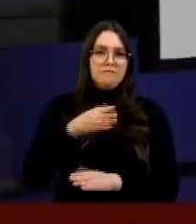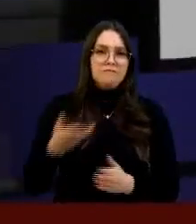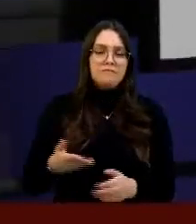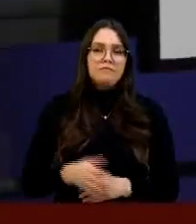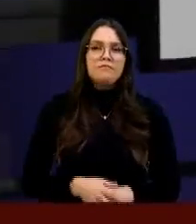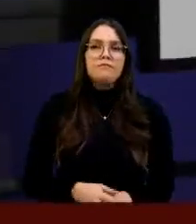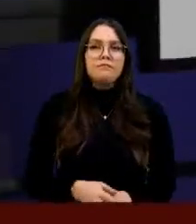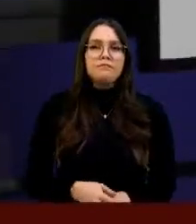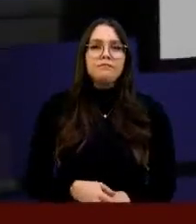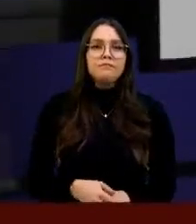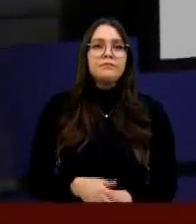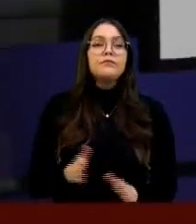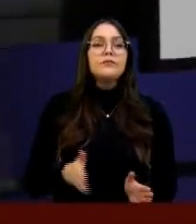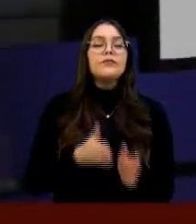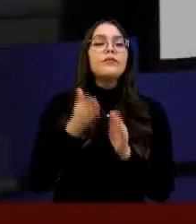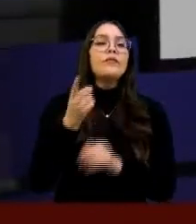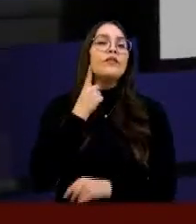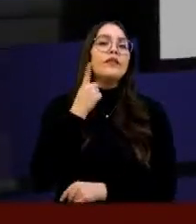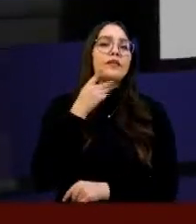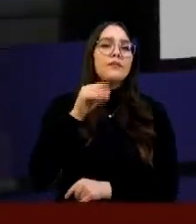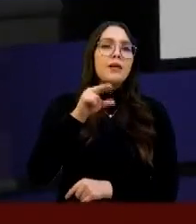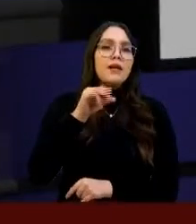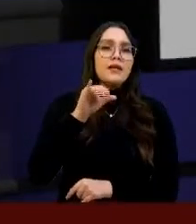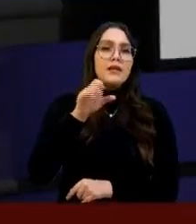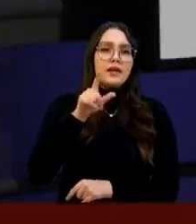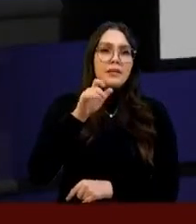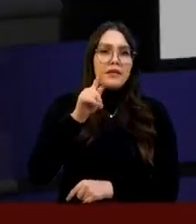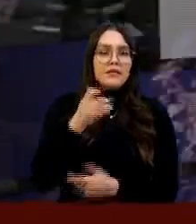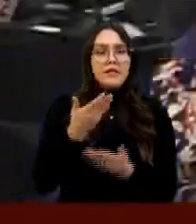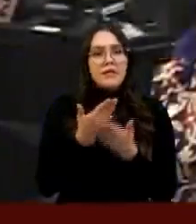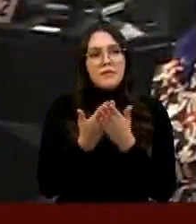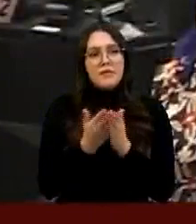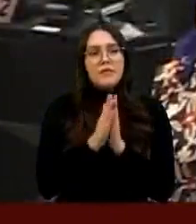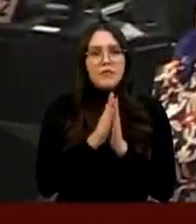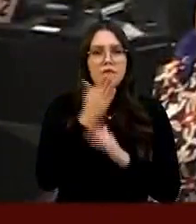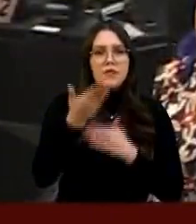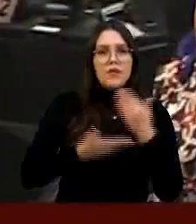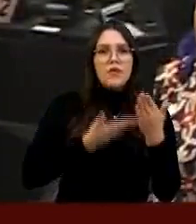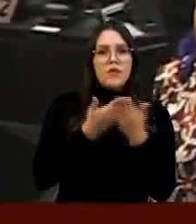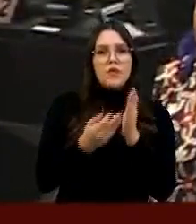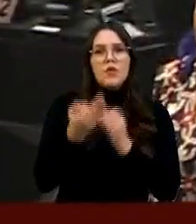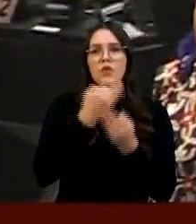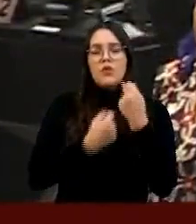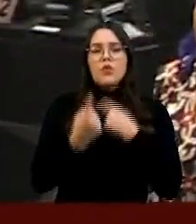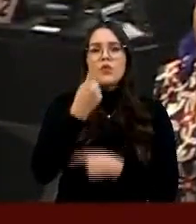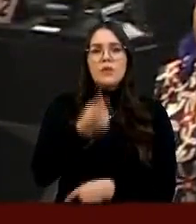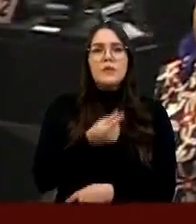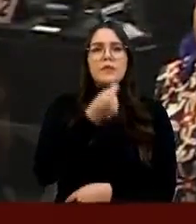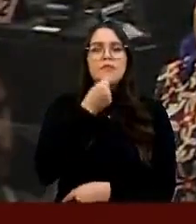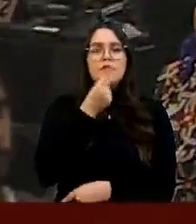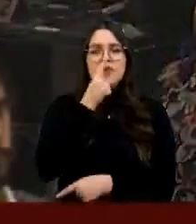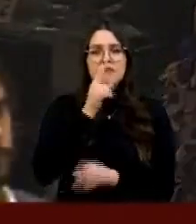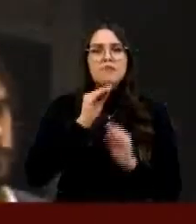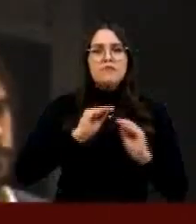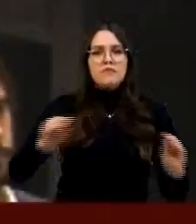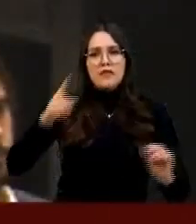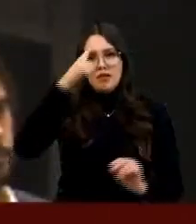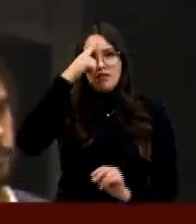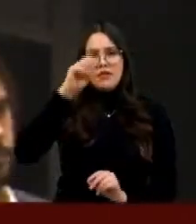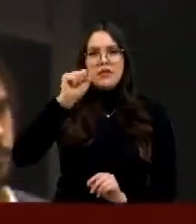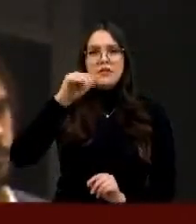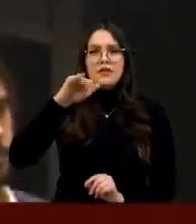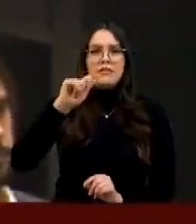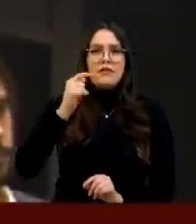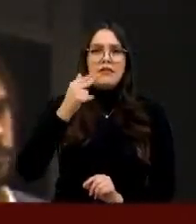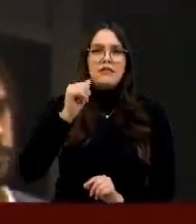Por su parte, la diputada María Clemente García pidió al Pleno guardar un minuto de silencio en memoria de Samantha Fonseca, activista